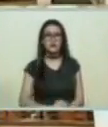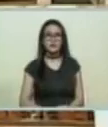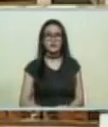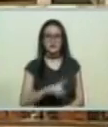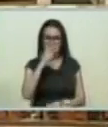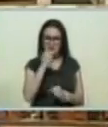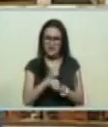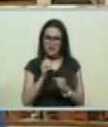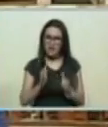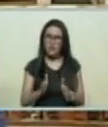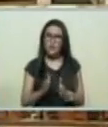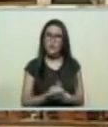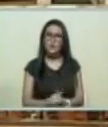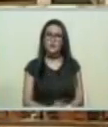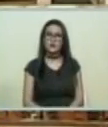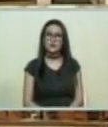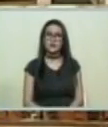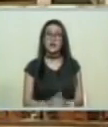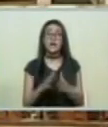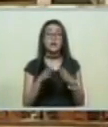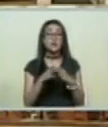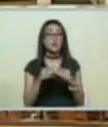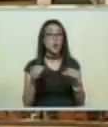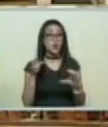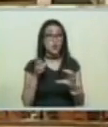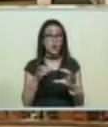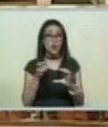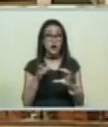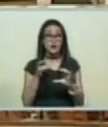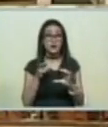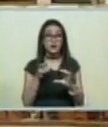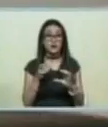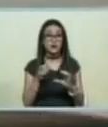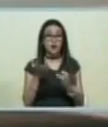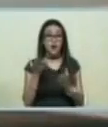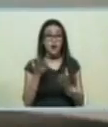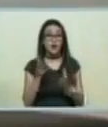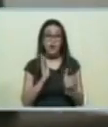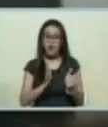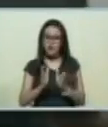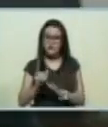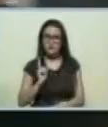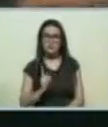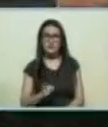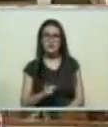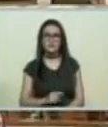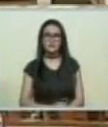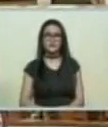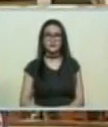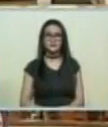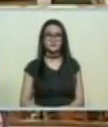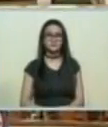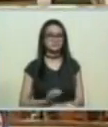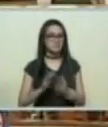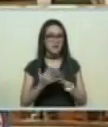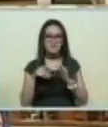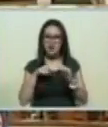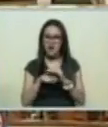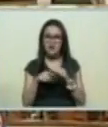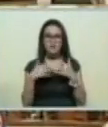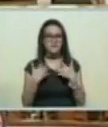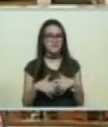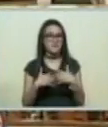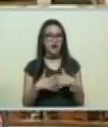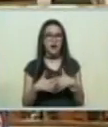de los trabajadores, todos los carnetizados. Organizarnos, organizarnos en el barrio, en la